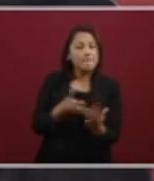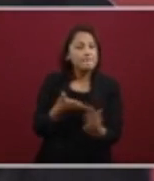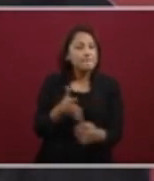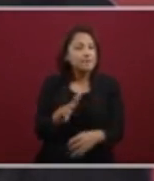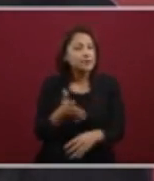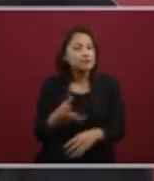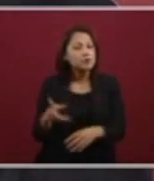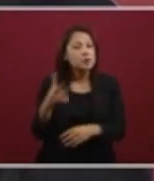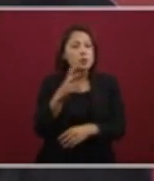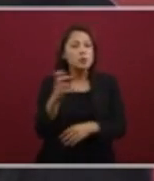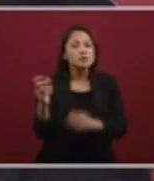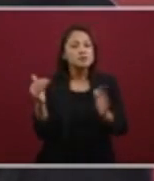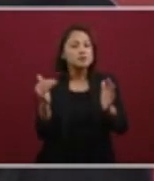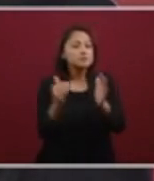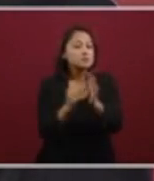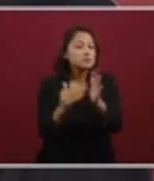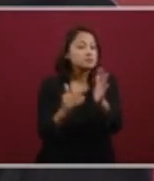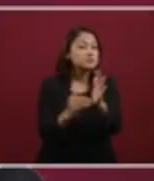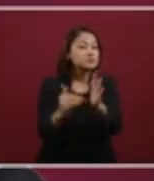200,000 millones de pesos.